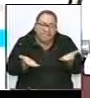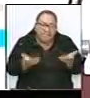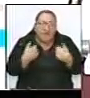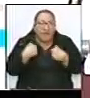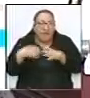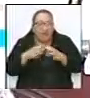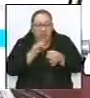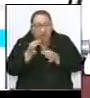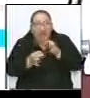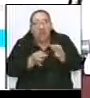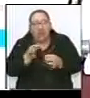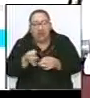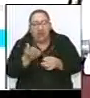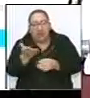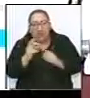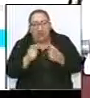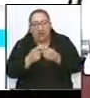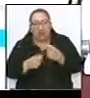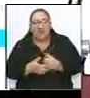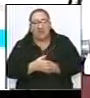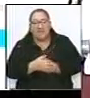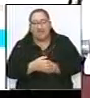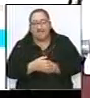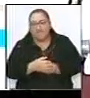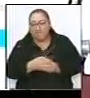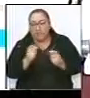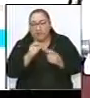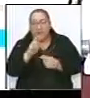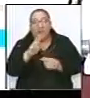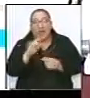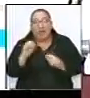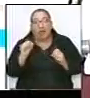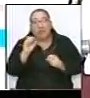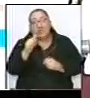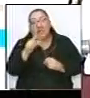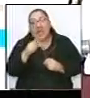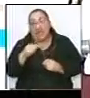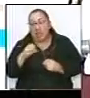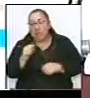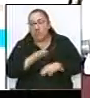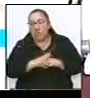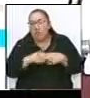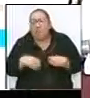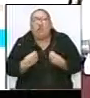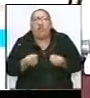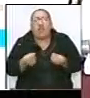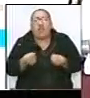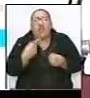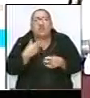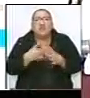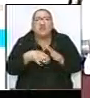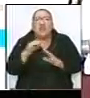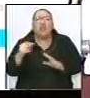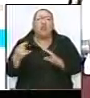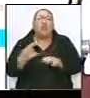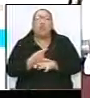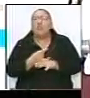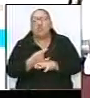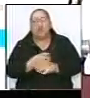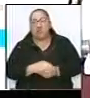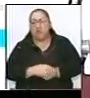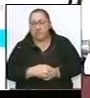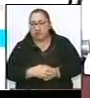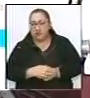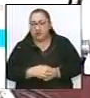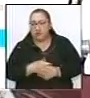que hacer y tengo que explicar a pedido del congresista Javier Velázquez o la congresista Luz Salgado respecto al por qué estarían en contra de que